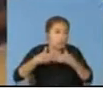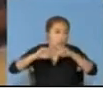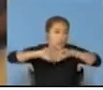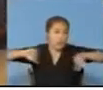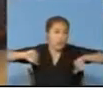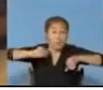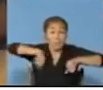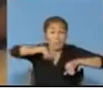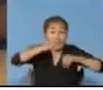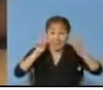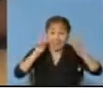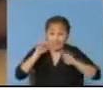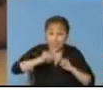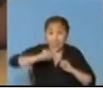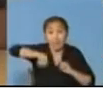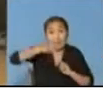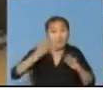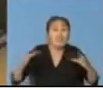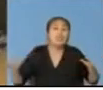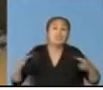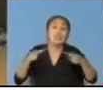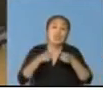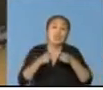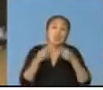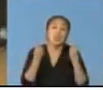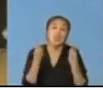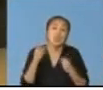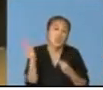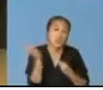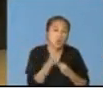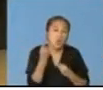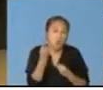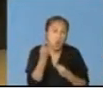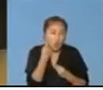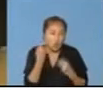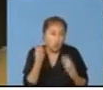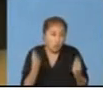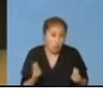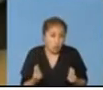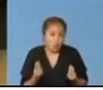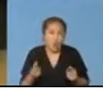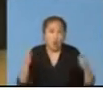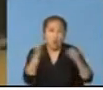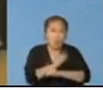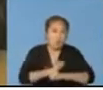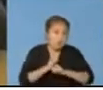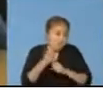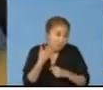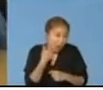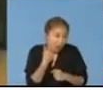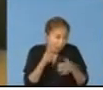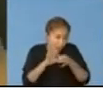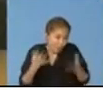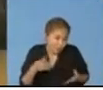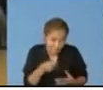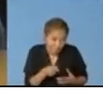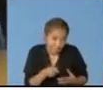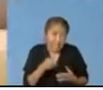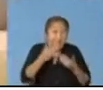esto, porque esto va a ser tema de mañana. Mañana hay cumbre de lo que todos conocemos popularmente como gordos e